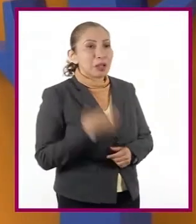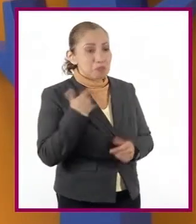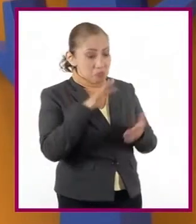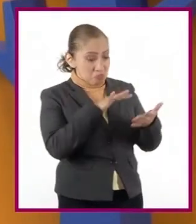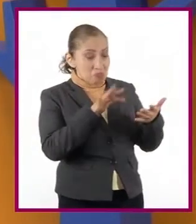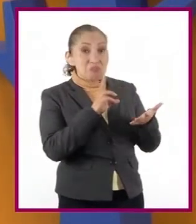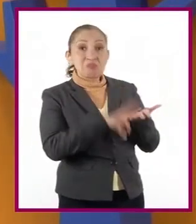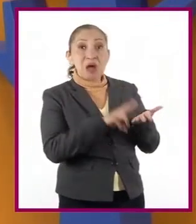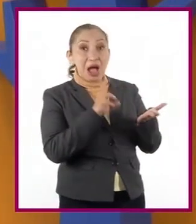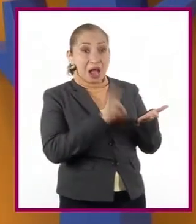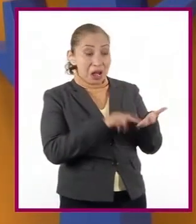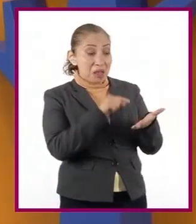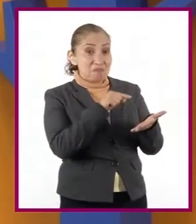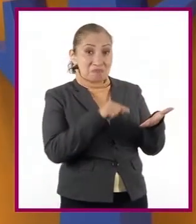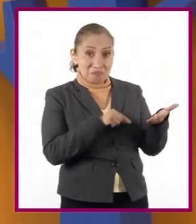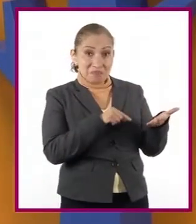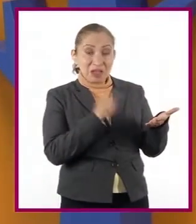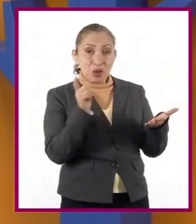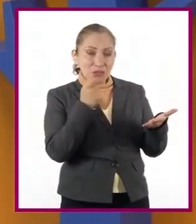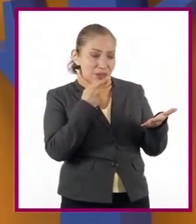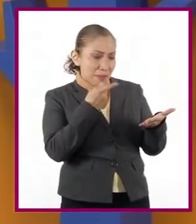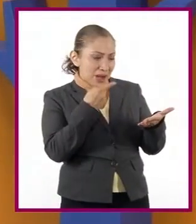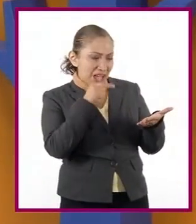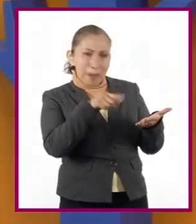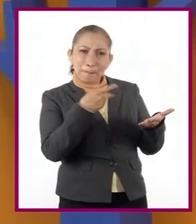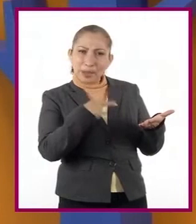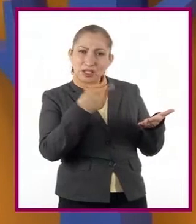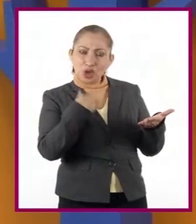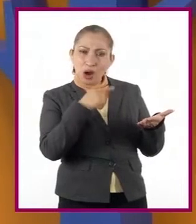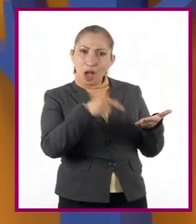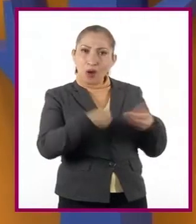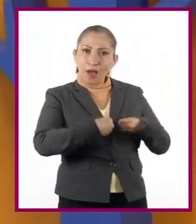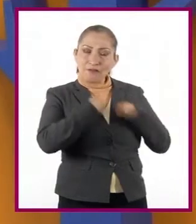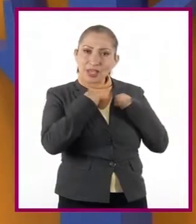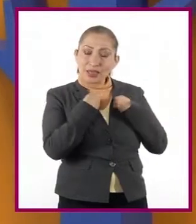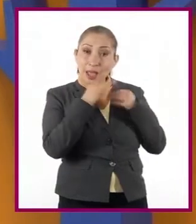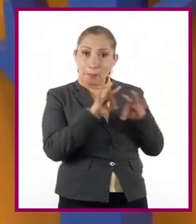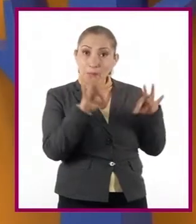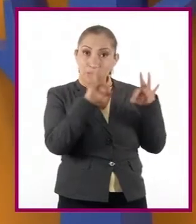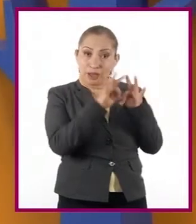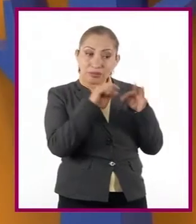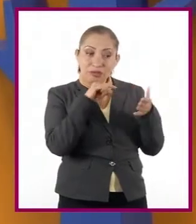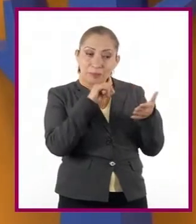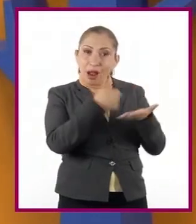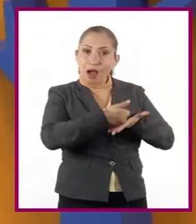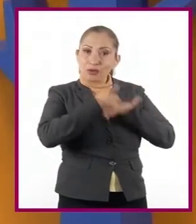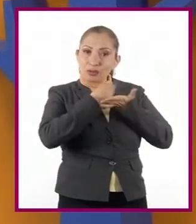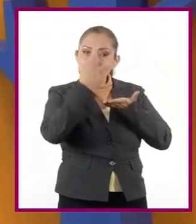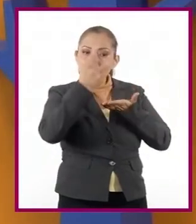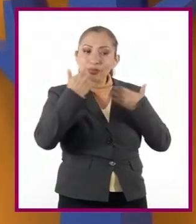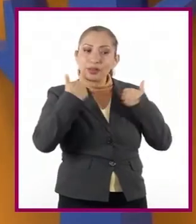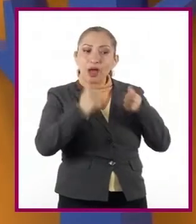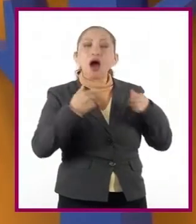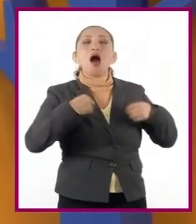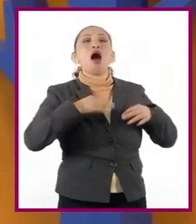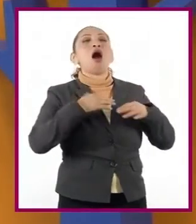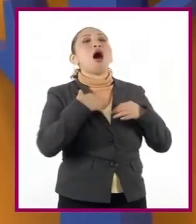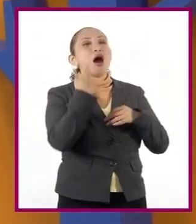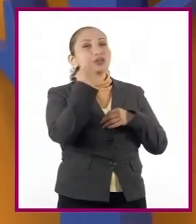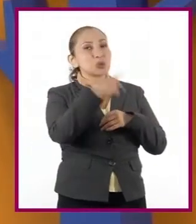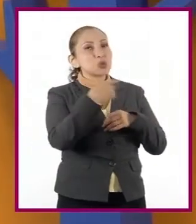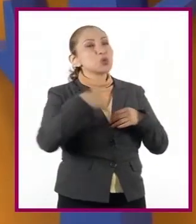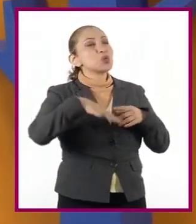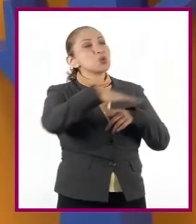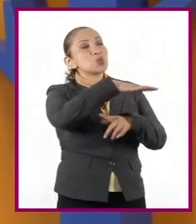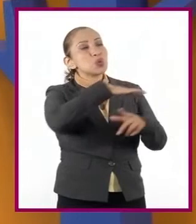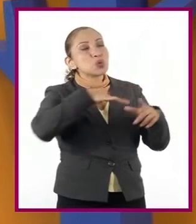muy valiosos que, al hablar de una persona con una vida destacada, también nos ayudan a comprender muchos otros